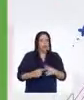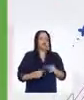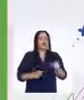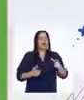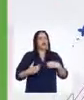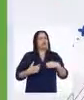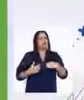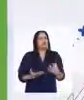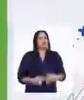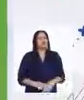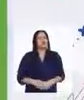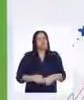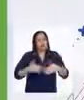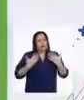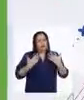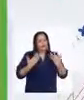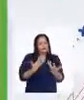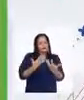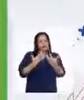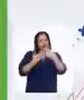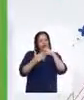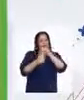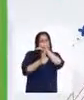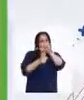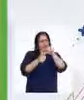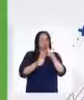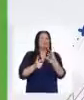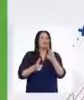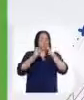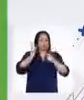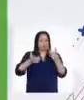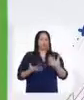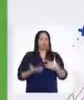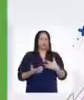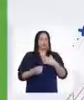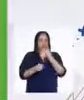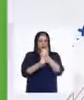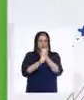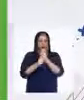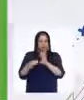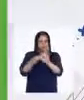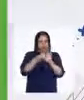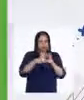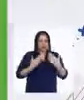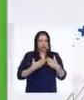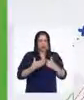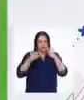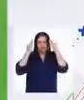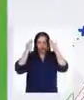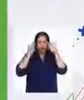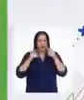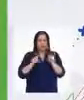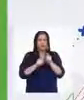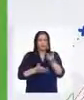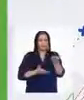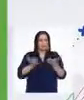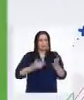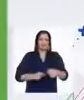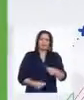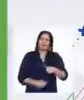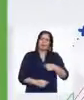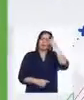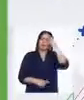mejor vínculo con las personas con las que trabajo y también me pueda dedicar a servir. Yo creo